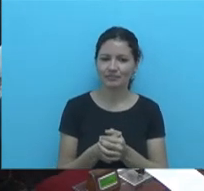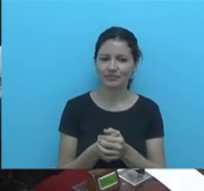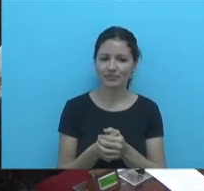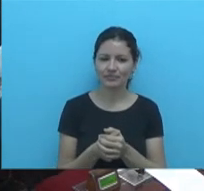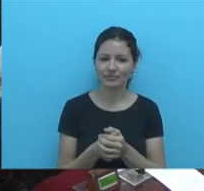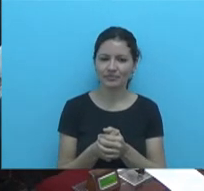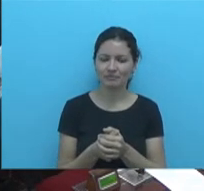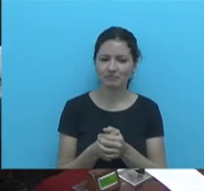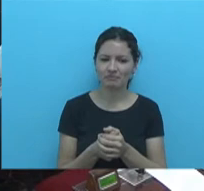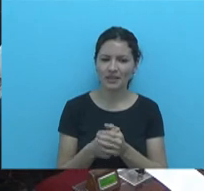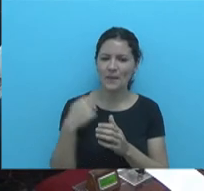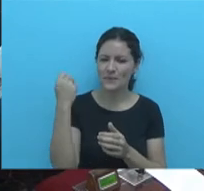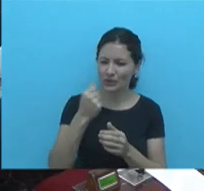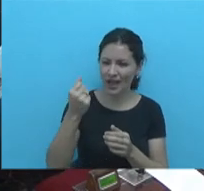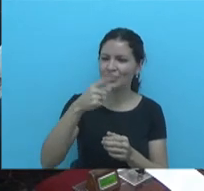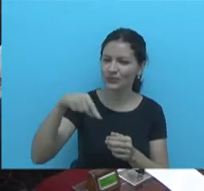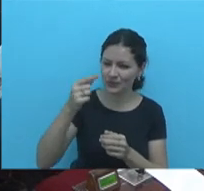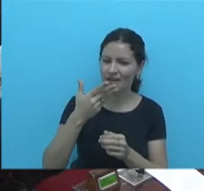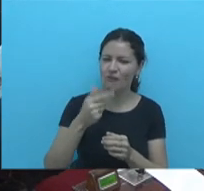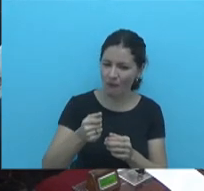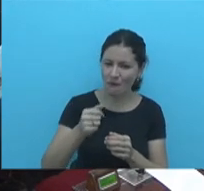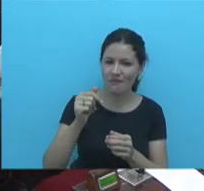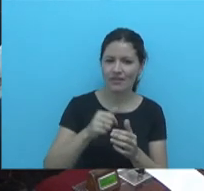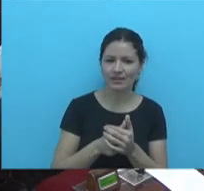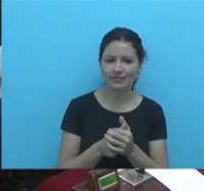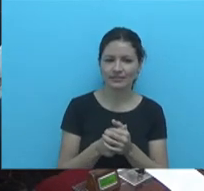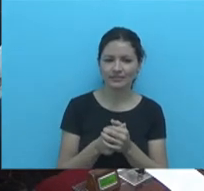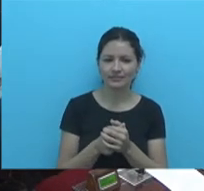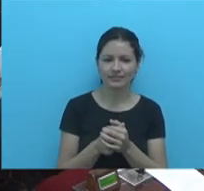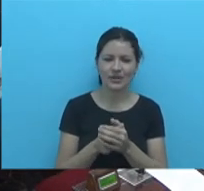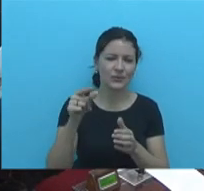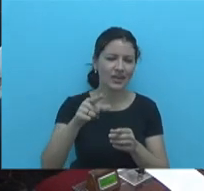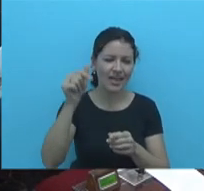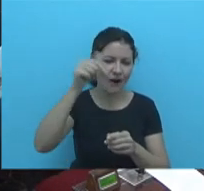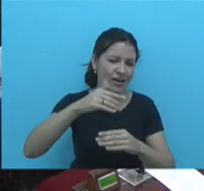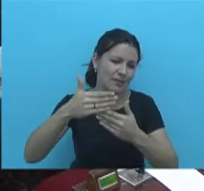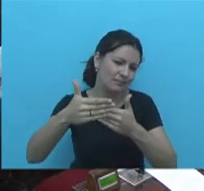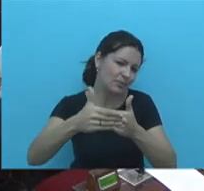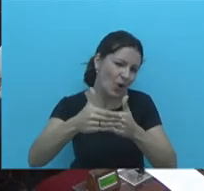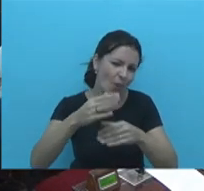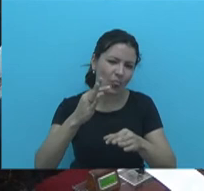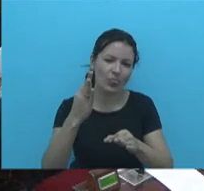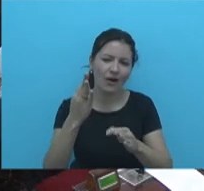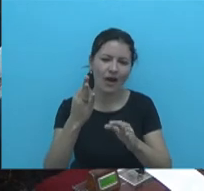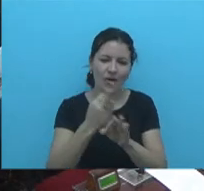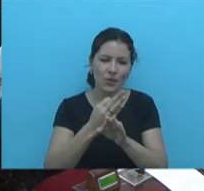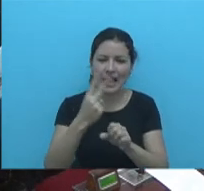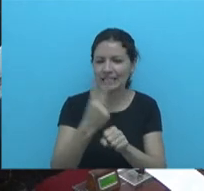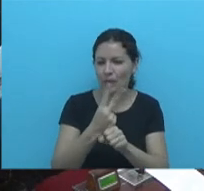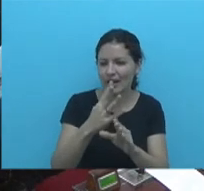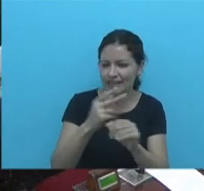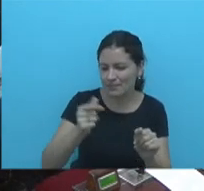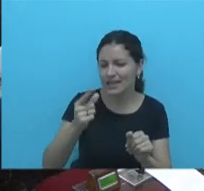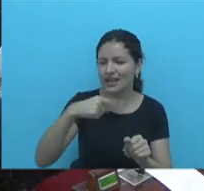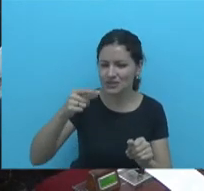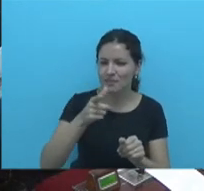tener, es una experiencia que tenían que vivirla porque se están despidiendo de la escuela secundaria, es algo que tienen que vivir como amigos y